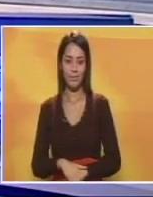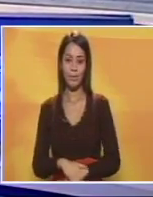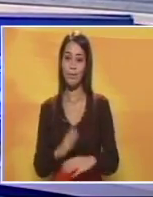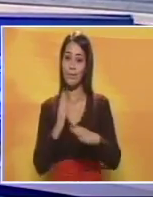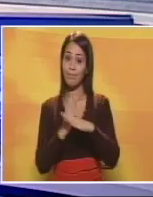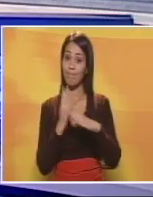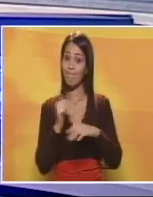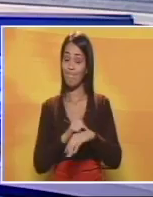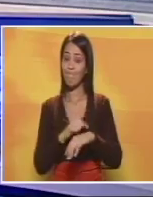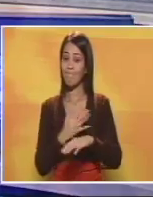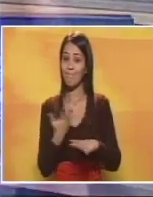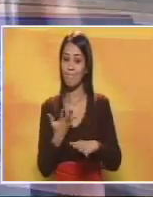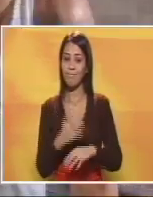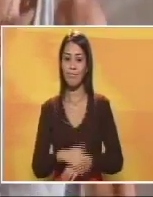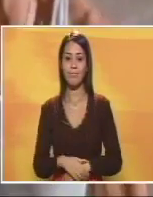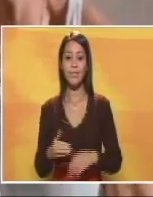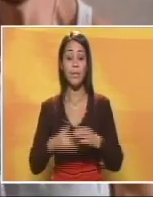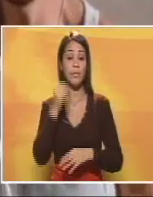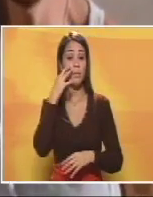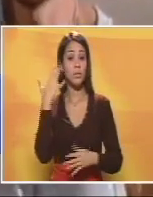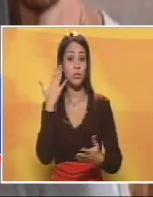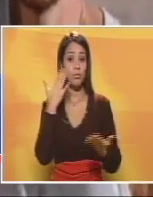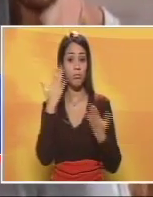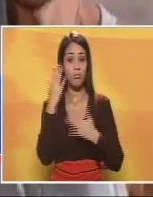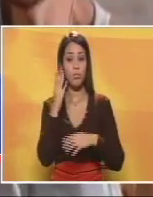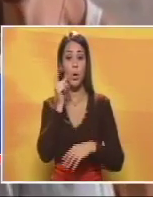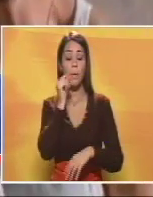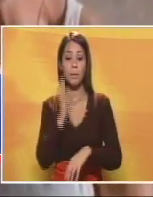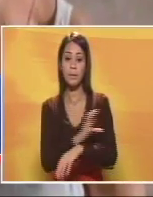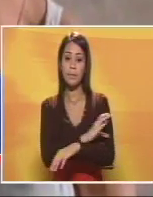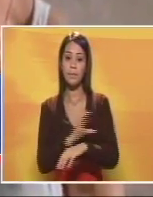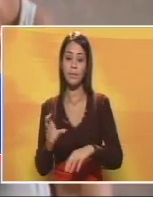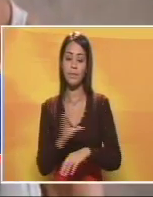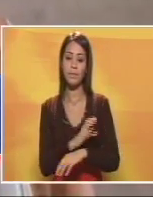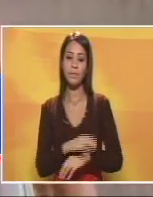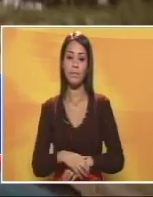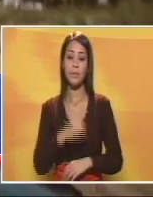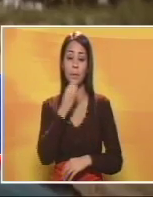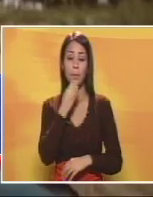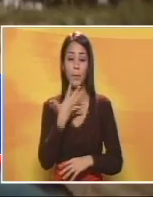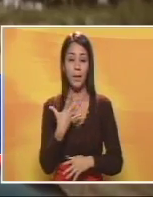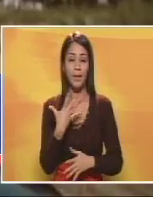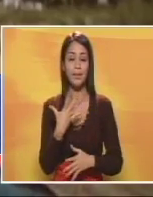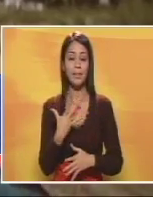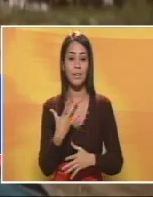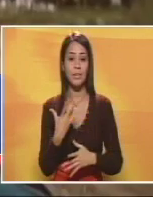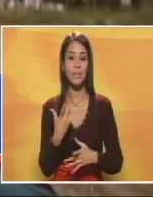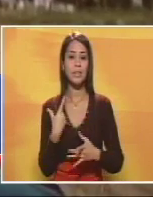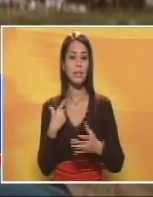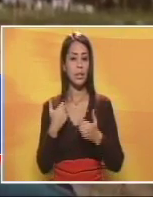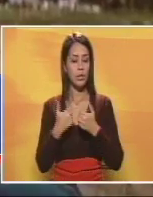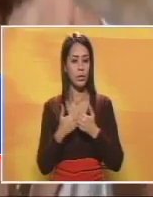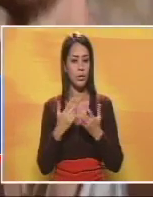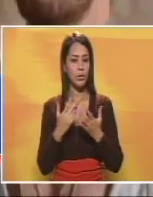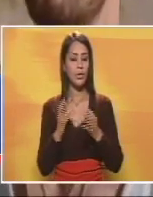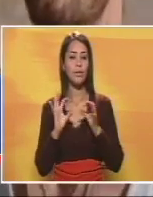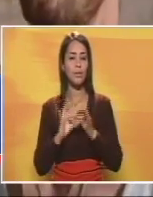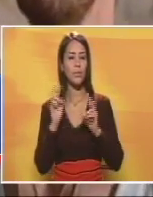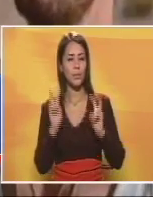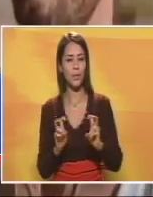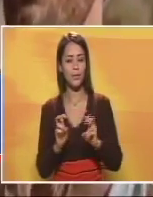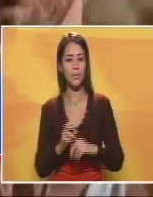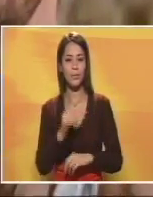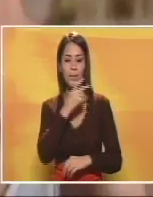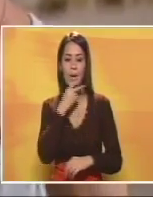En breve, estreno. Enrique Iglesias y December Buenos junto a los nuevos detalles con Cariel